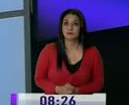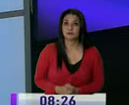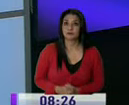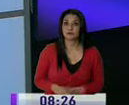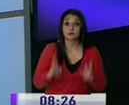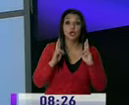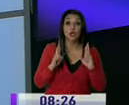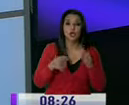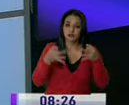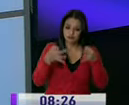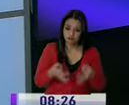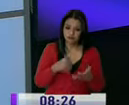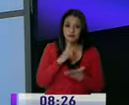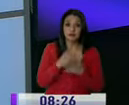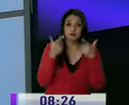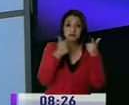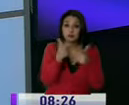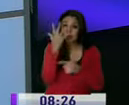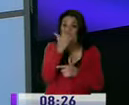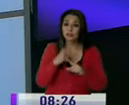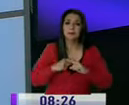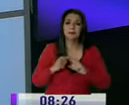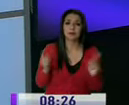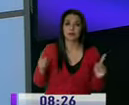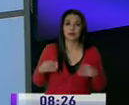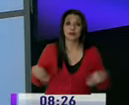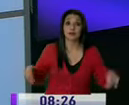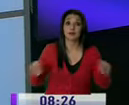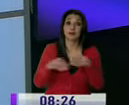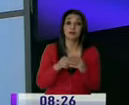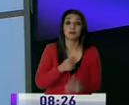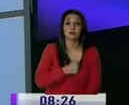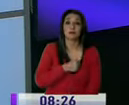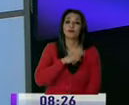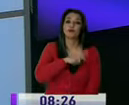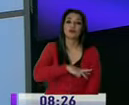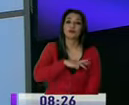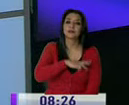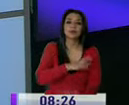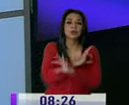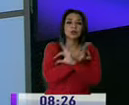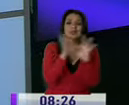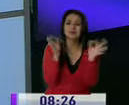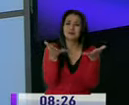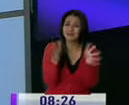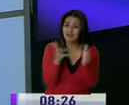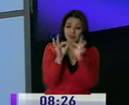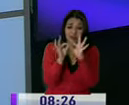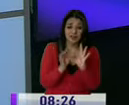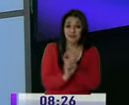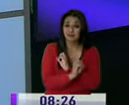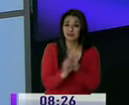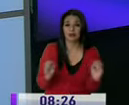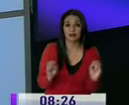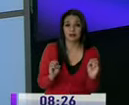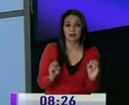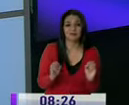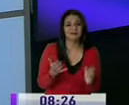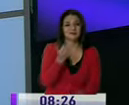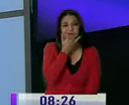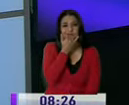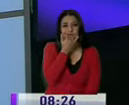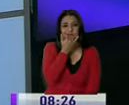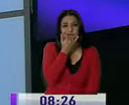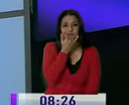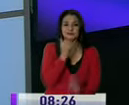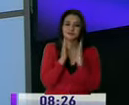así. Linda vista, pero parece que son terrenos del municipio. No los limpian, no los arreglan y el proceso es terrible.